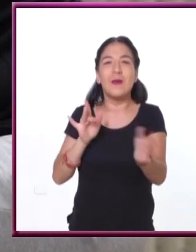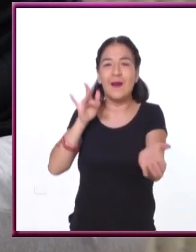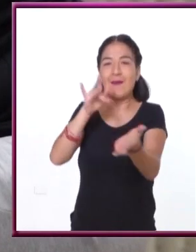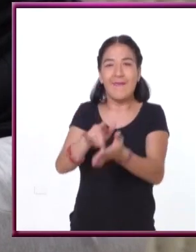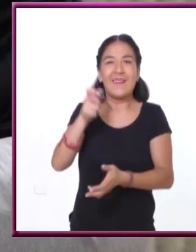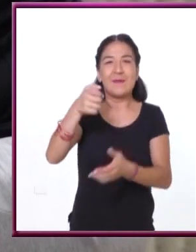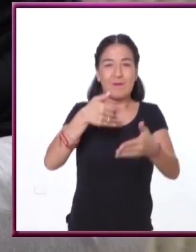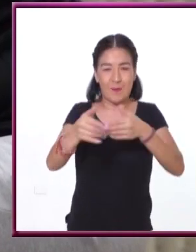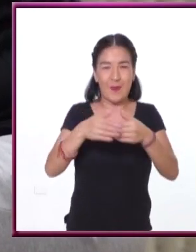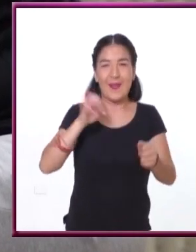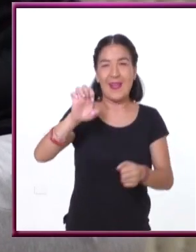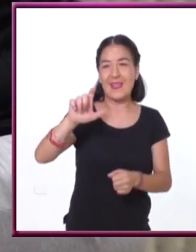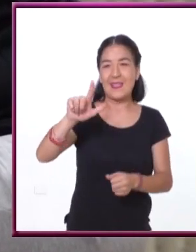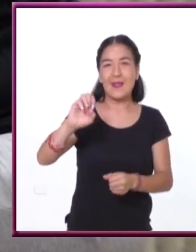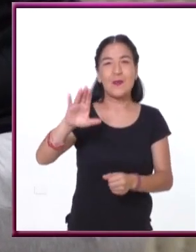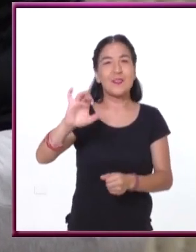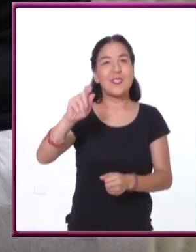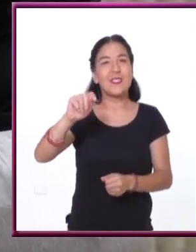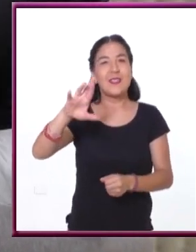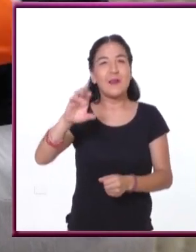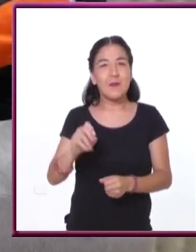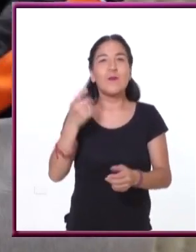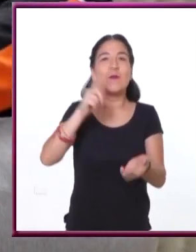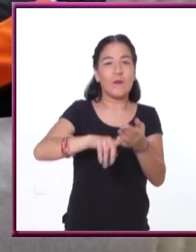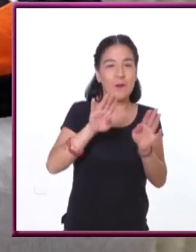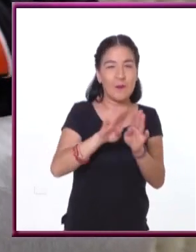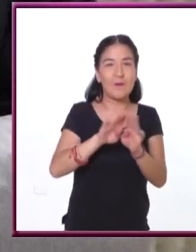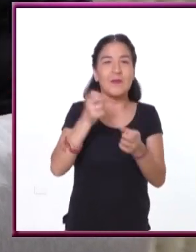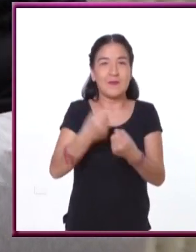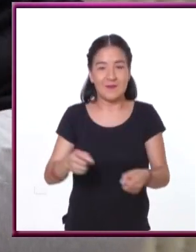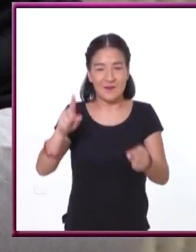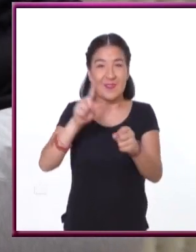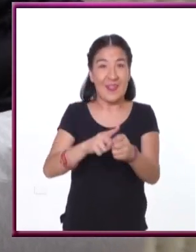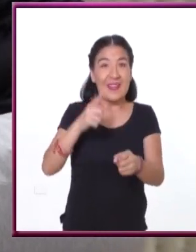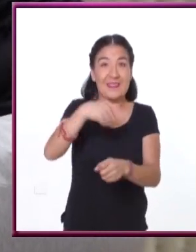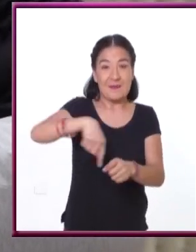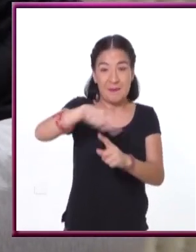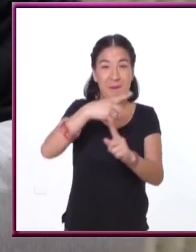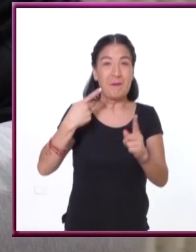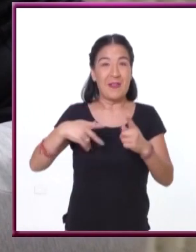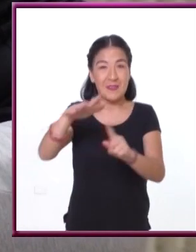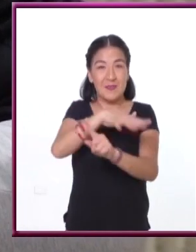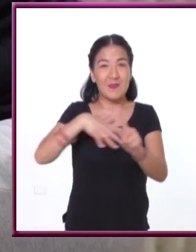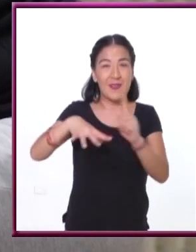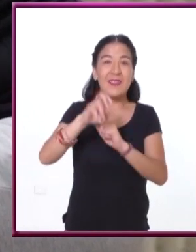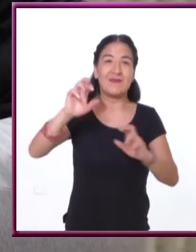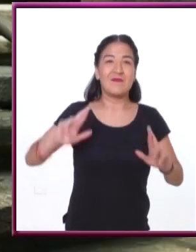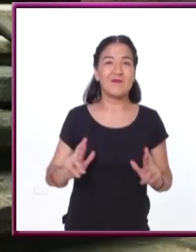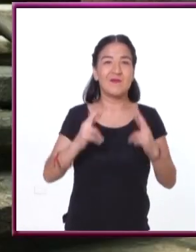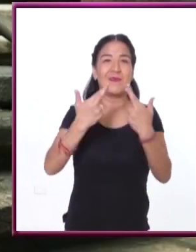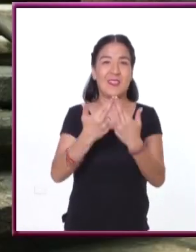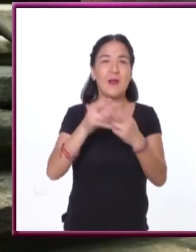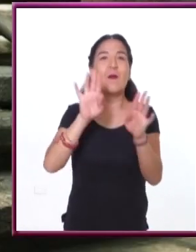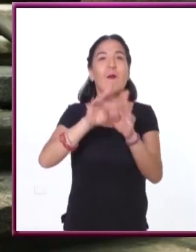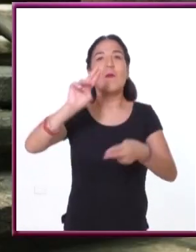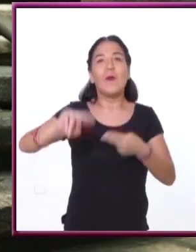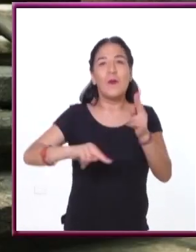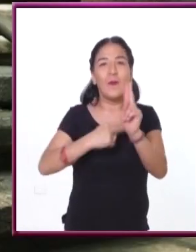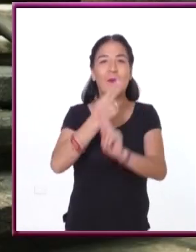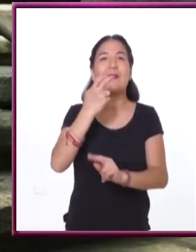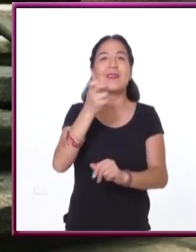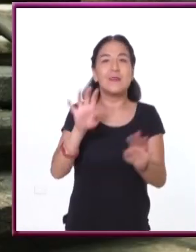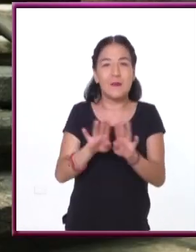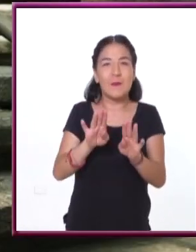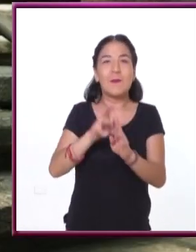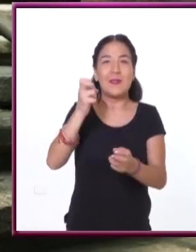de Copérnico, que contradecía la manera en la que la sociedad y la religión de su época se explicaban el universo, con la idea de que la